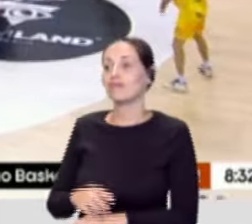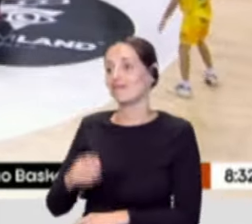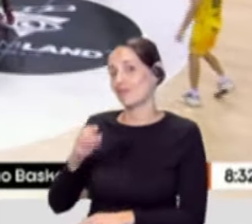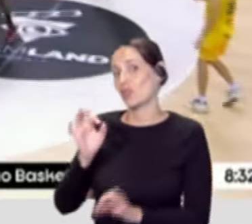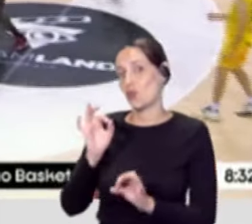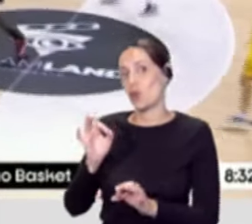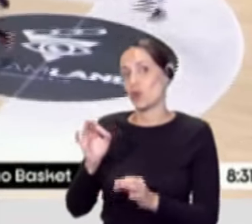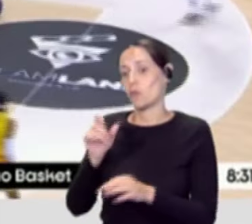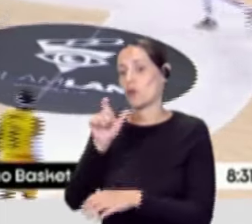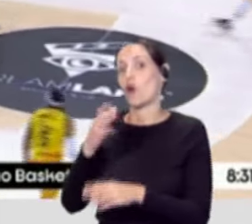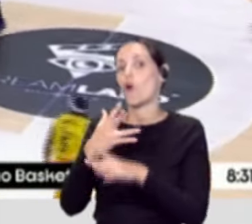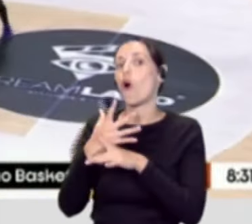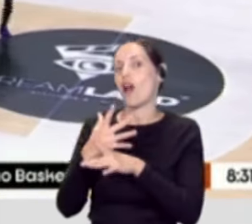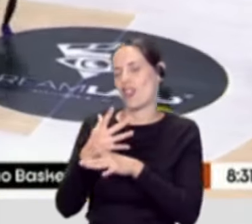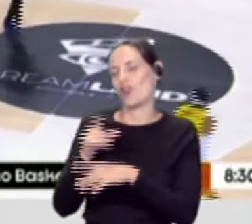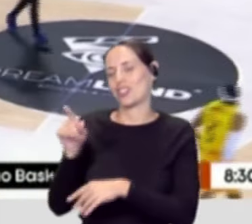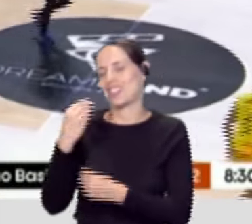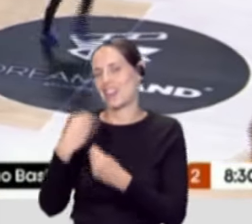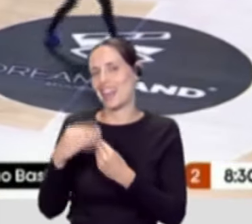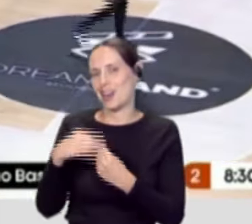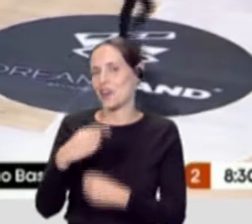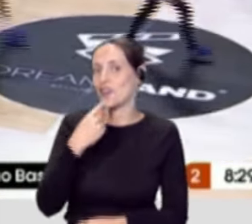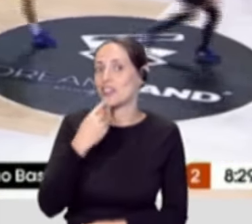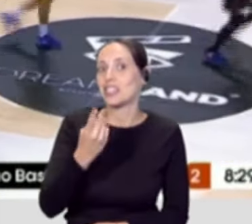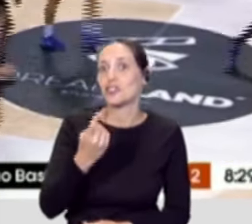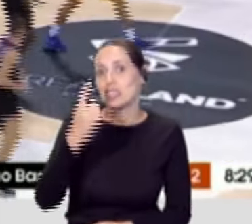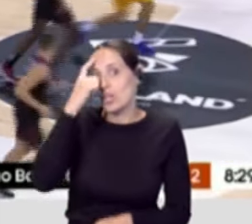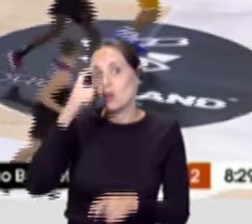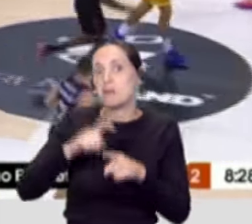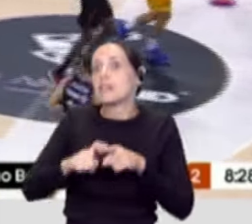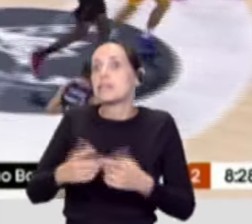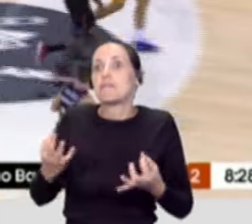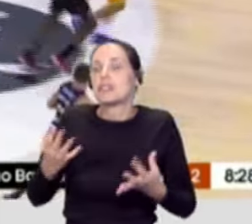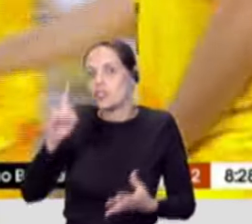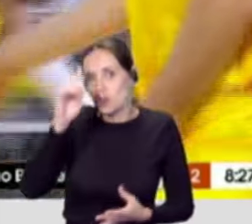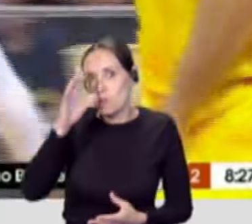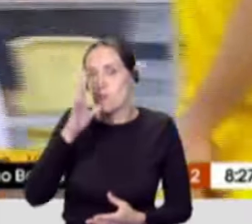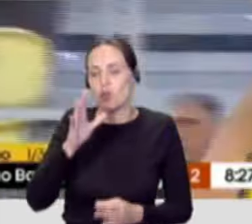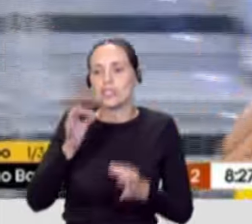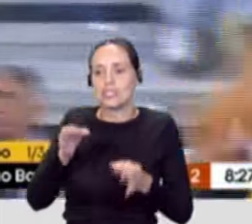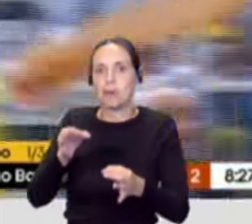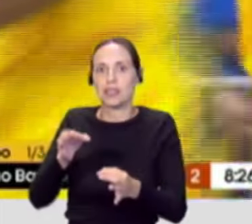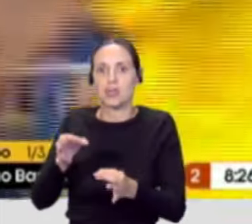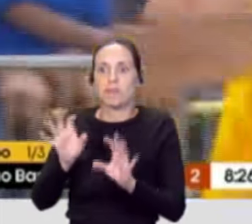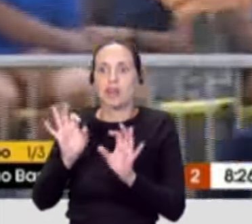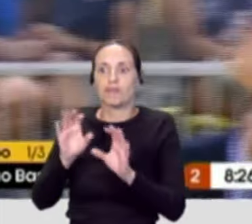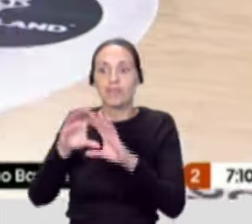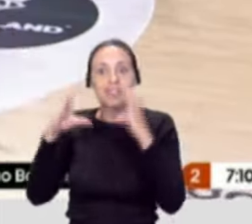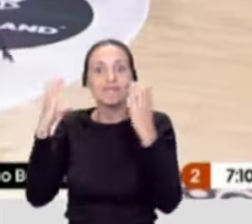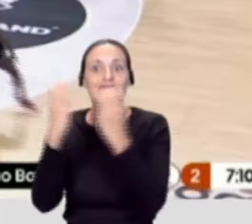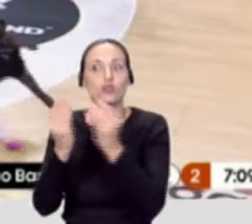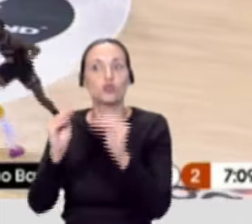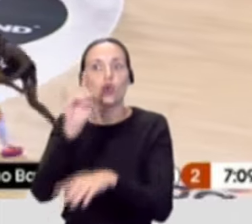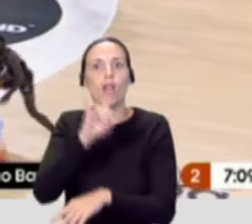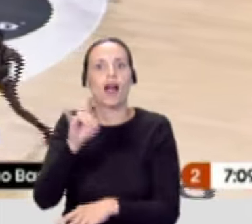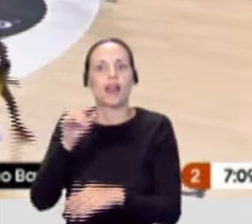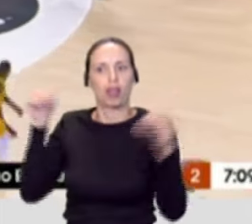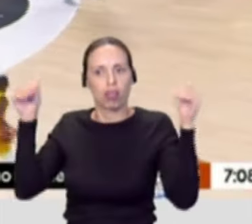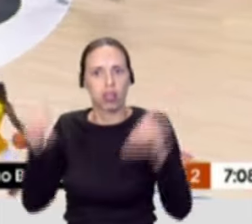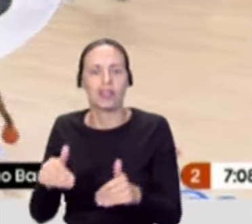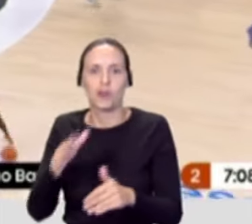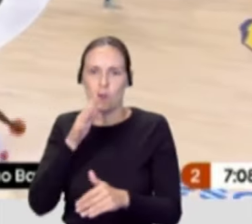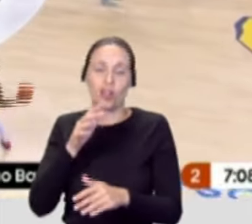comentado jugadores del conjunto claretiano, que no saben qué les pasa, que es verdad que las últimas temporadas siempre caen derrotados en un Santiago Martín, David, que va a estar lleno otra vez